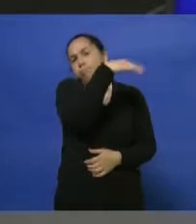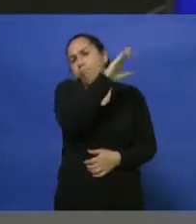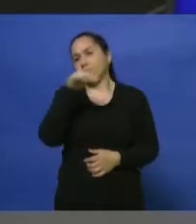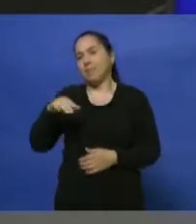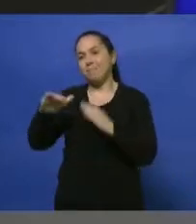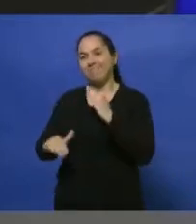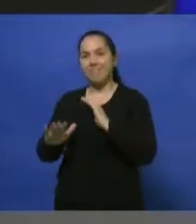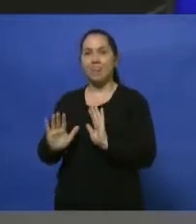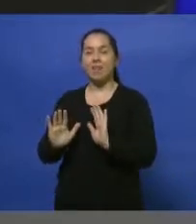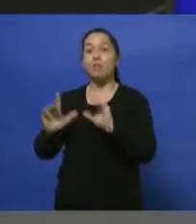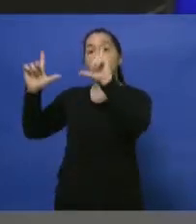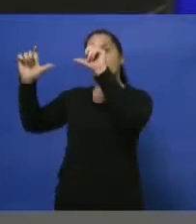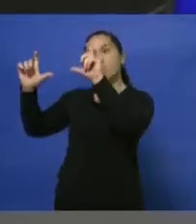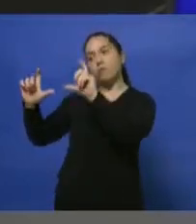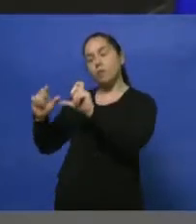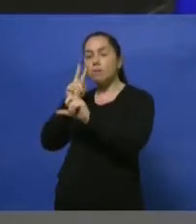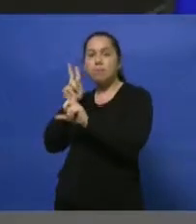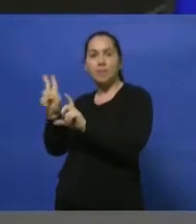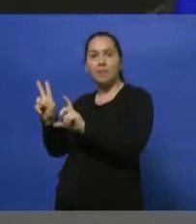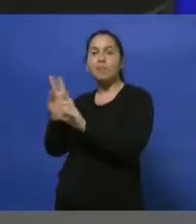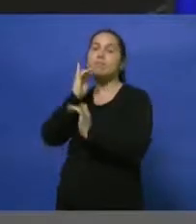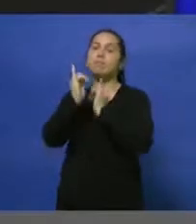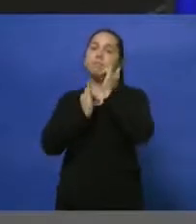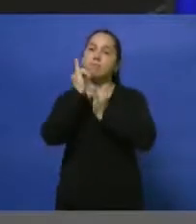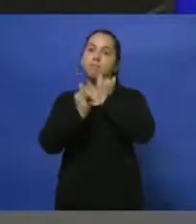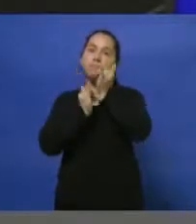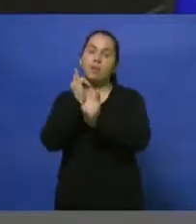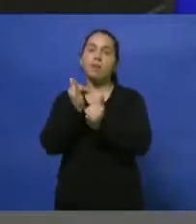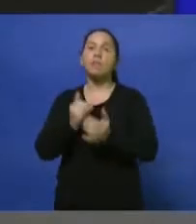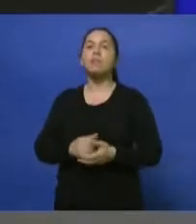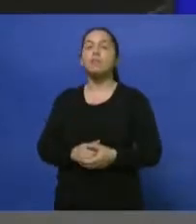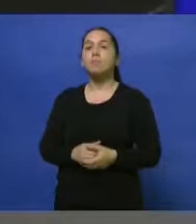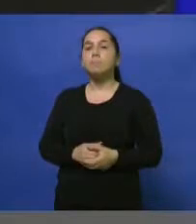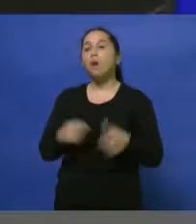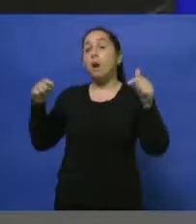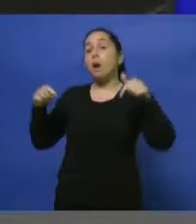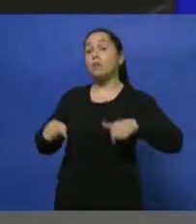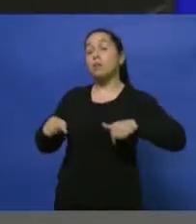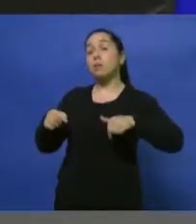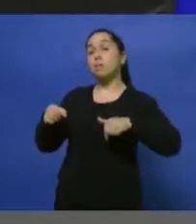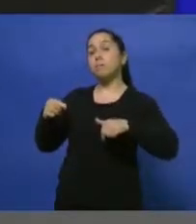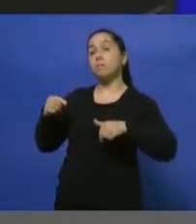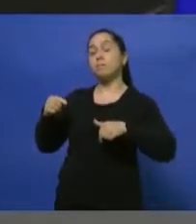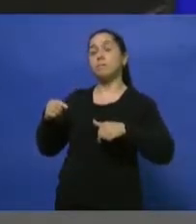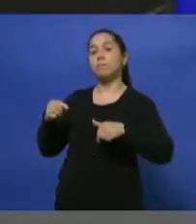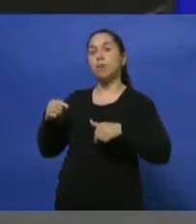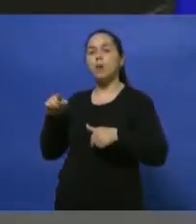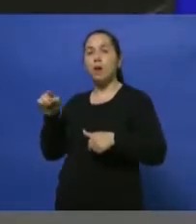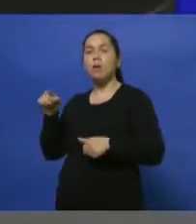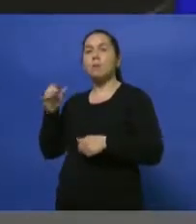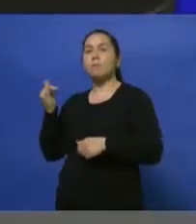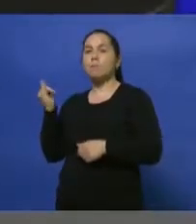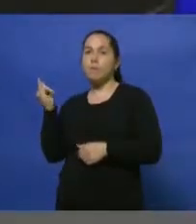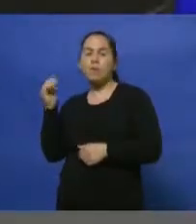con algunas fotografías ilustrativas para contarte un poquito de lo que pasaba. En este caso en particular con un video. El video tiene audio, que me diga el director y si no